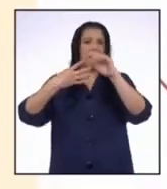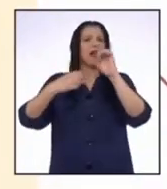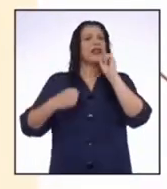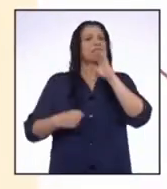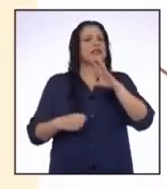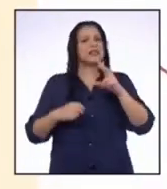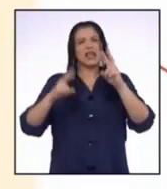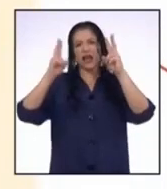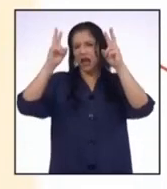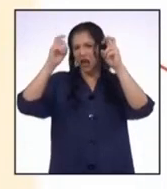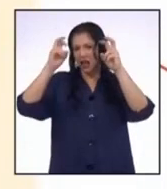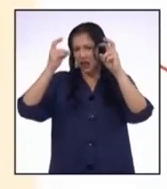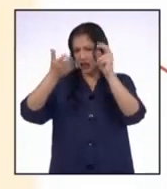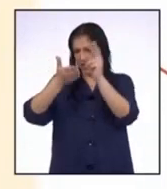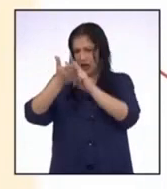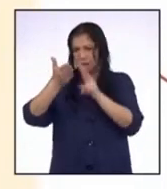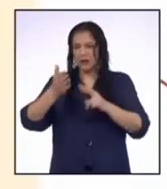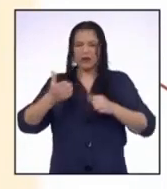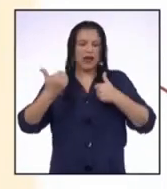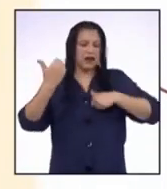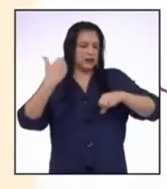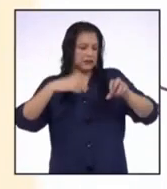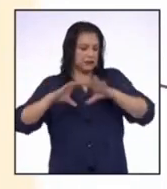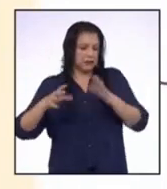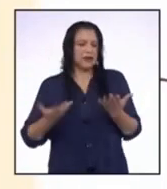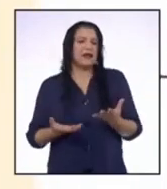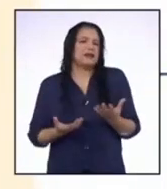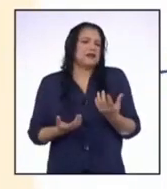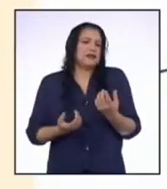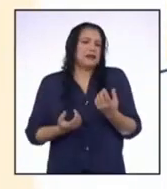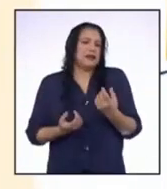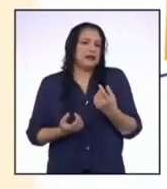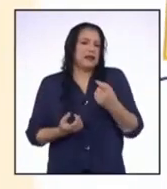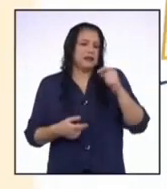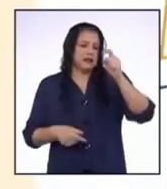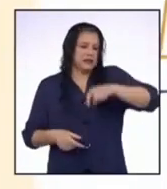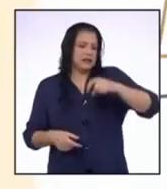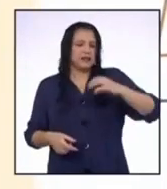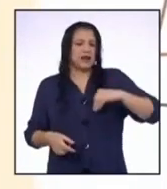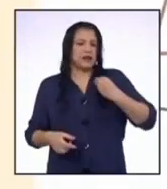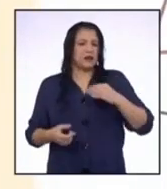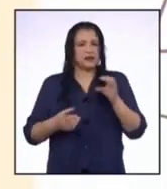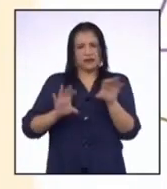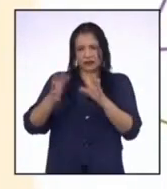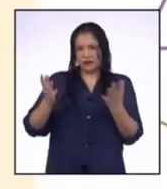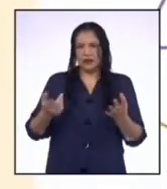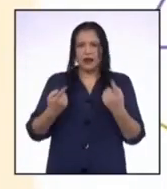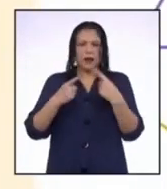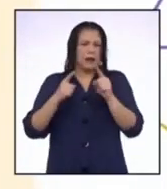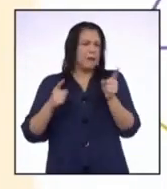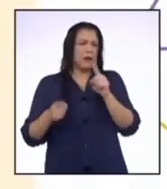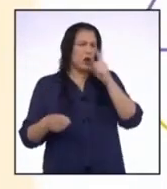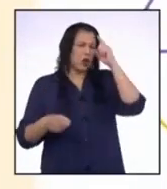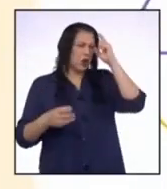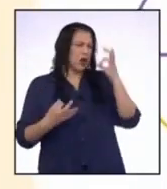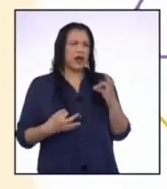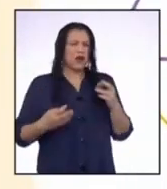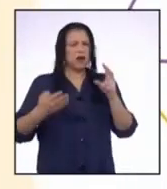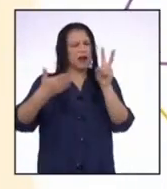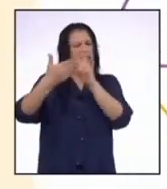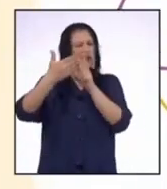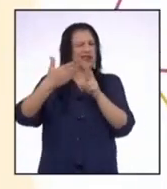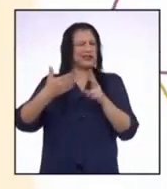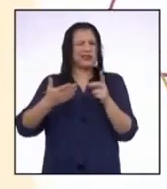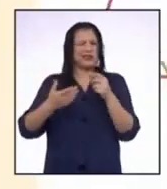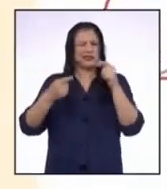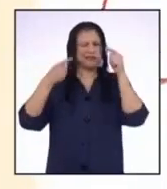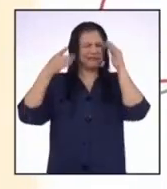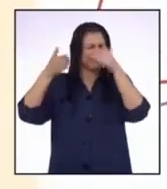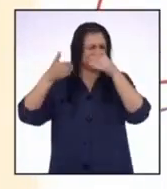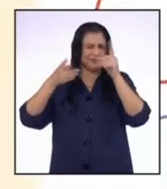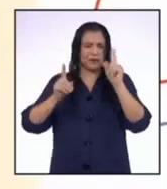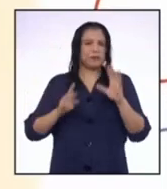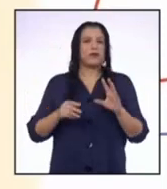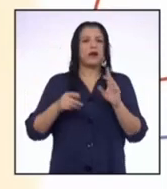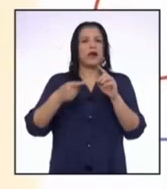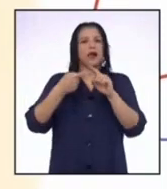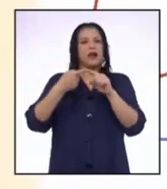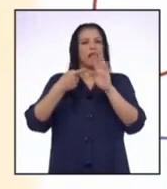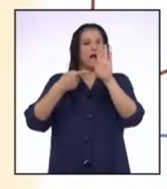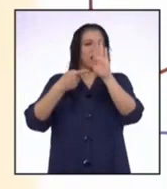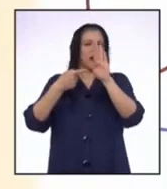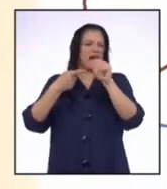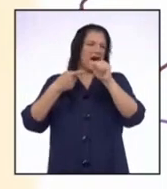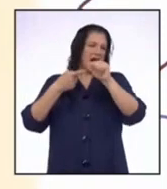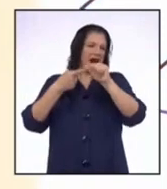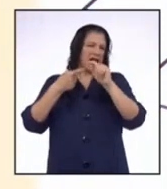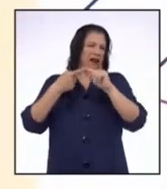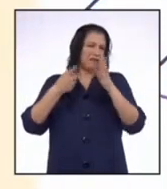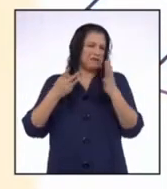que el texto trata sobre las actividades que deberían realizar los adolescentes, pero no creo que la lectura se refiera a eso. En ese caso, el título